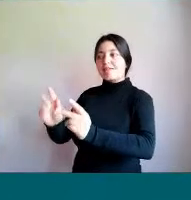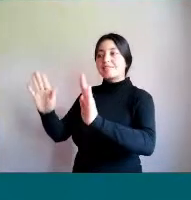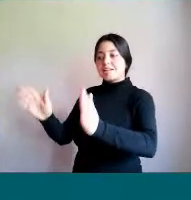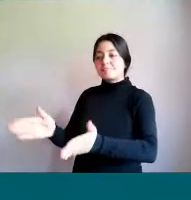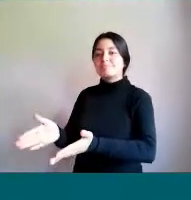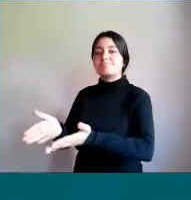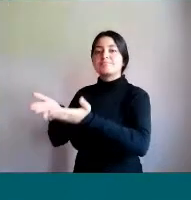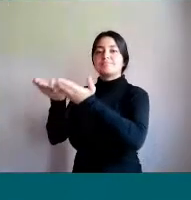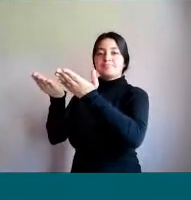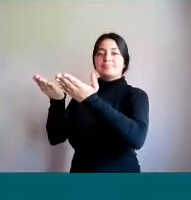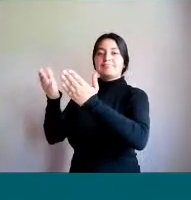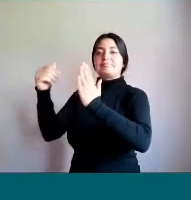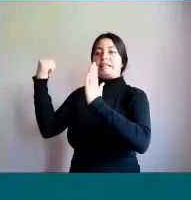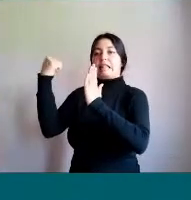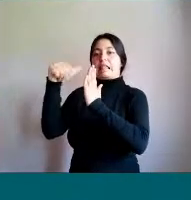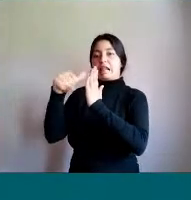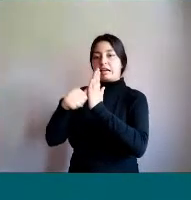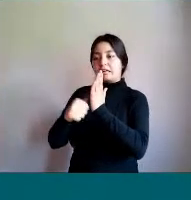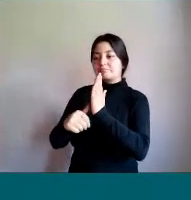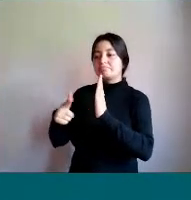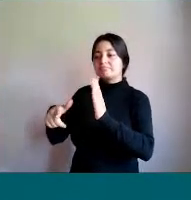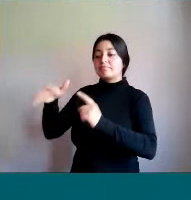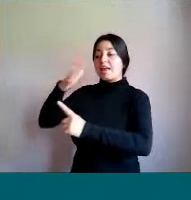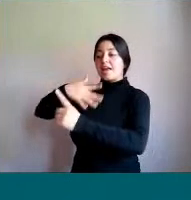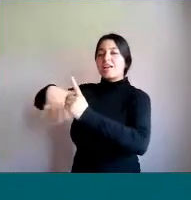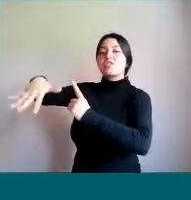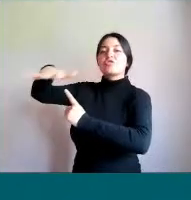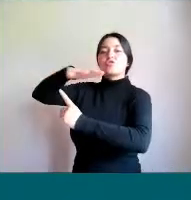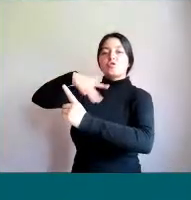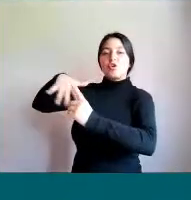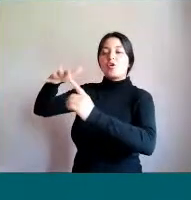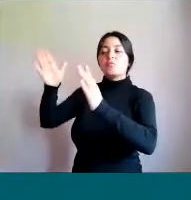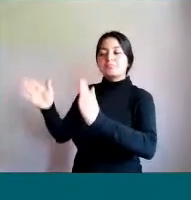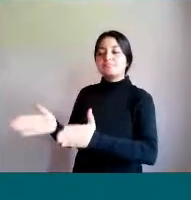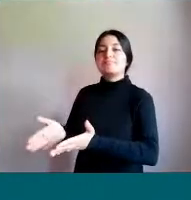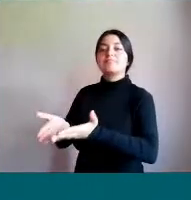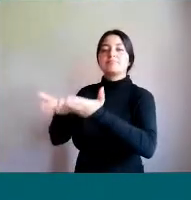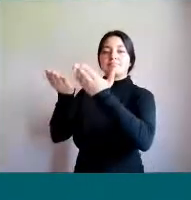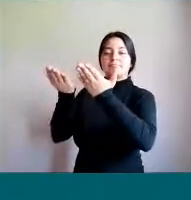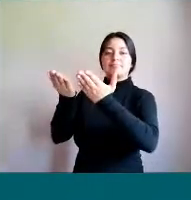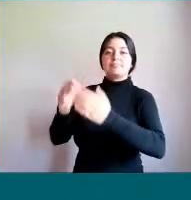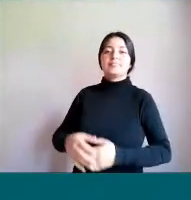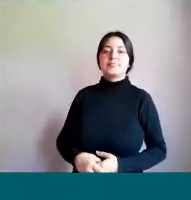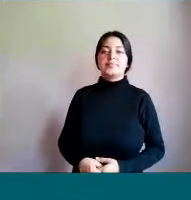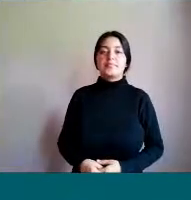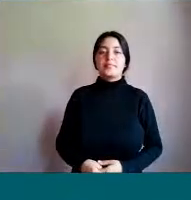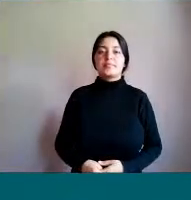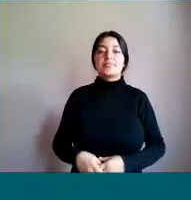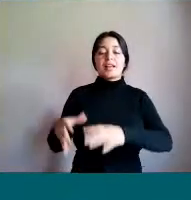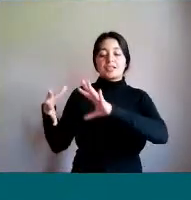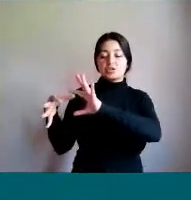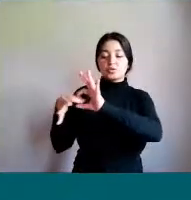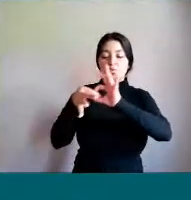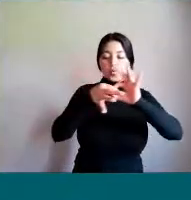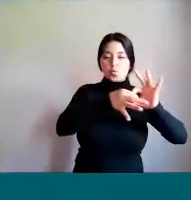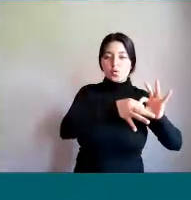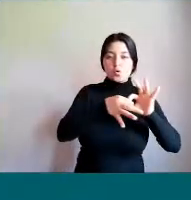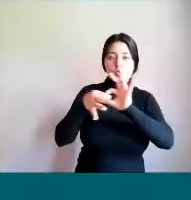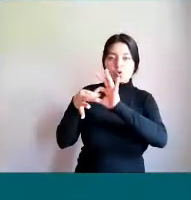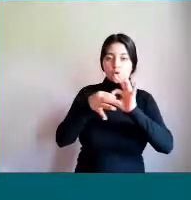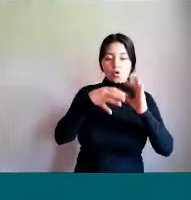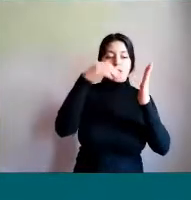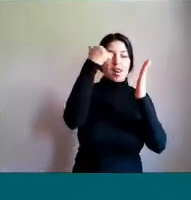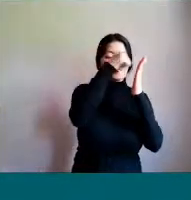vida de la comunidad, del barrio, del entorno donde vive. ¿Sí? Es decir, que hacemos una secuenciación, un conjunto de